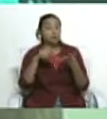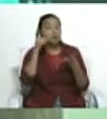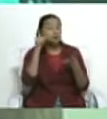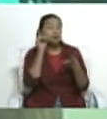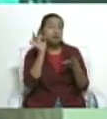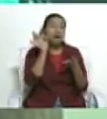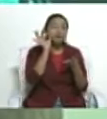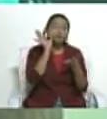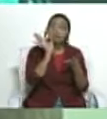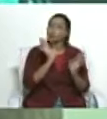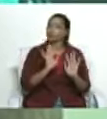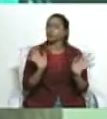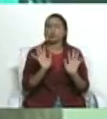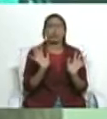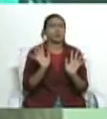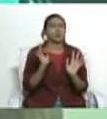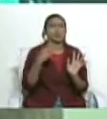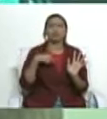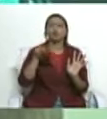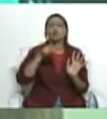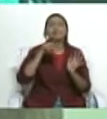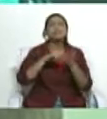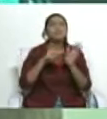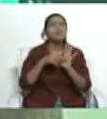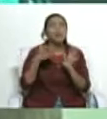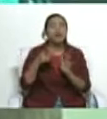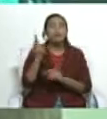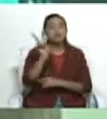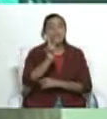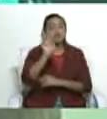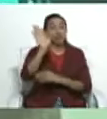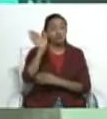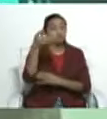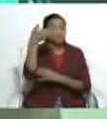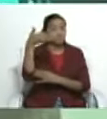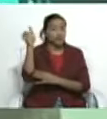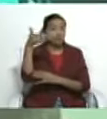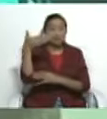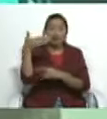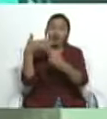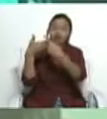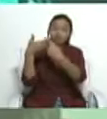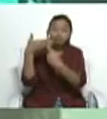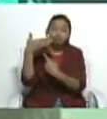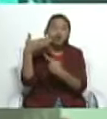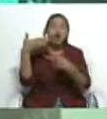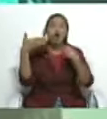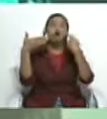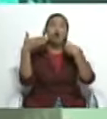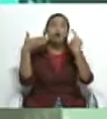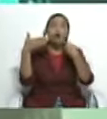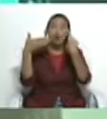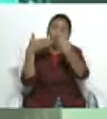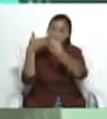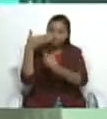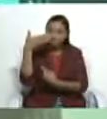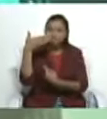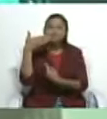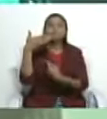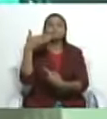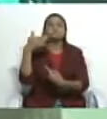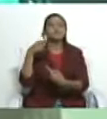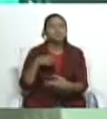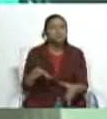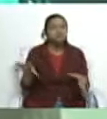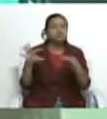trata de nuestro tricolor, de nuestra patria. Hoy se trata de que tengamos unas instituciones fortalecidas